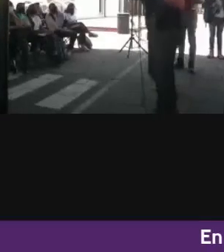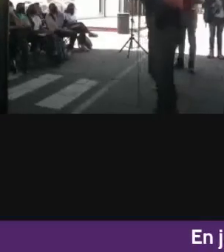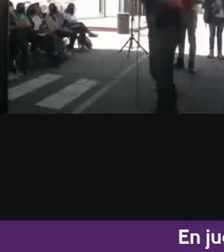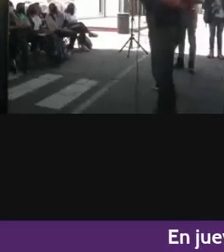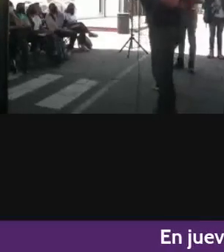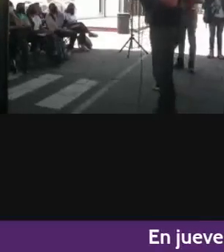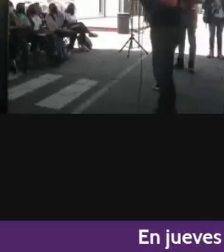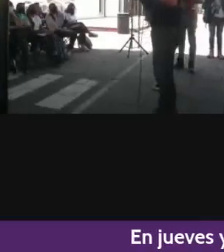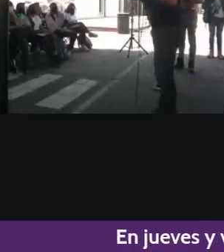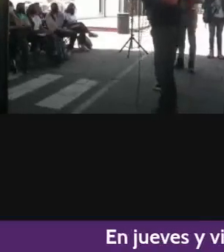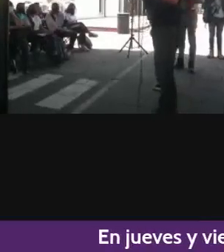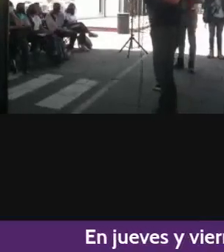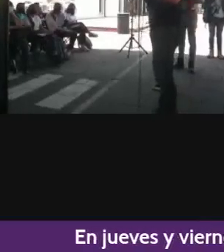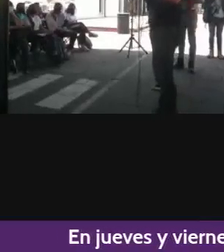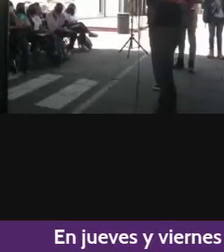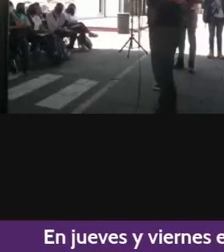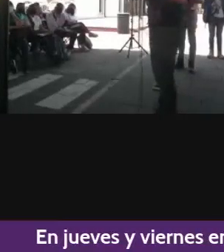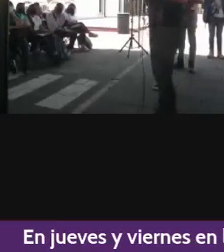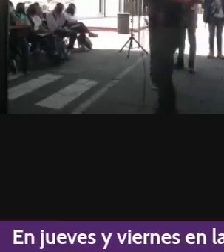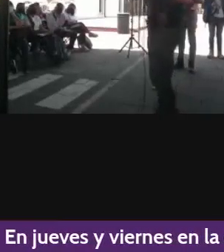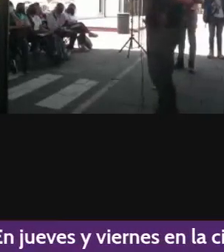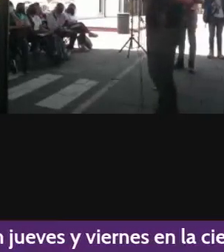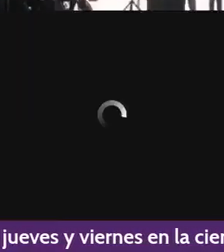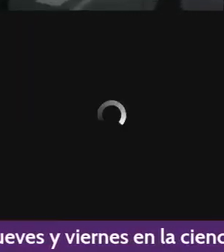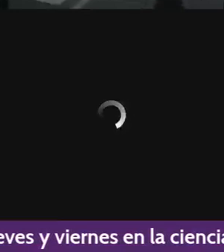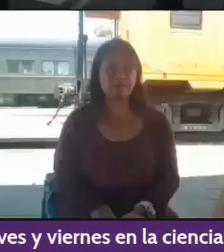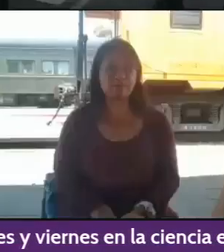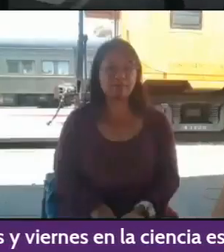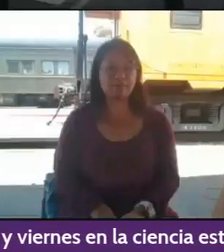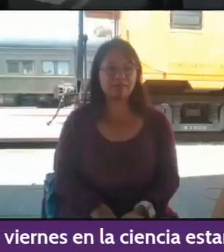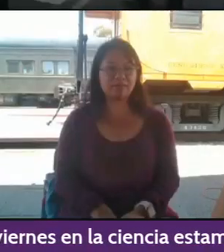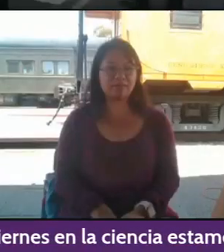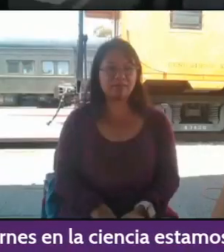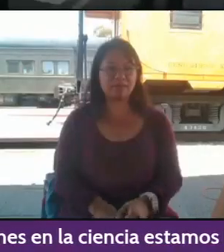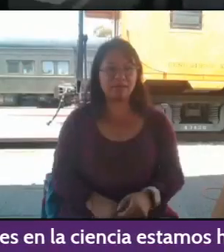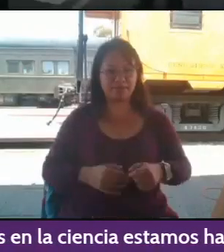lechuza. Y el gavilán dijo, espérate que yo también la quiero, y llegó